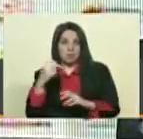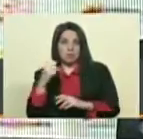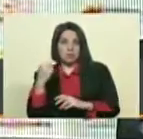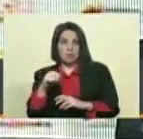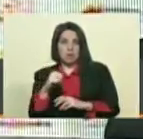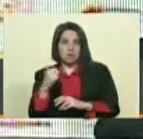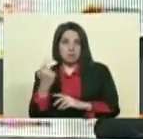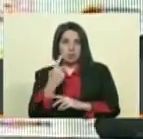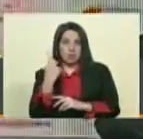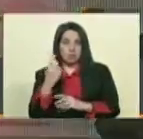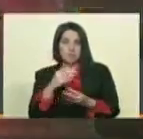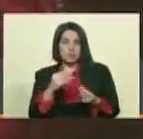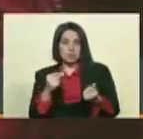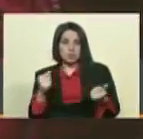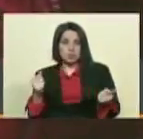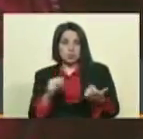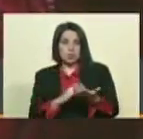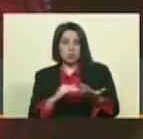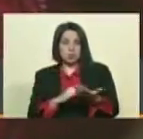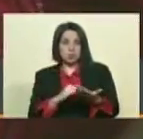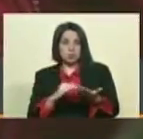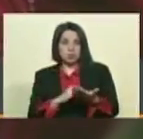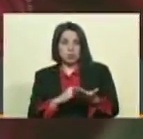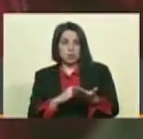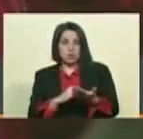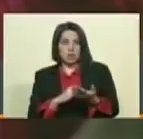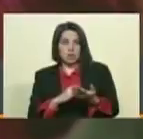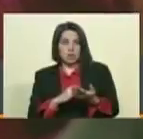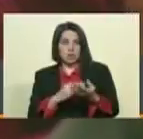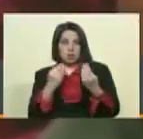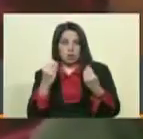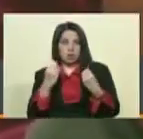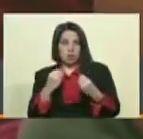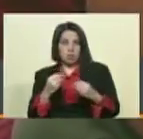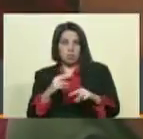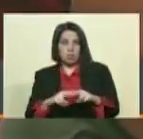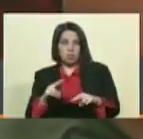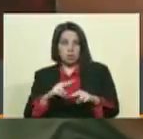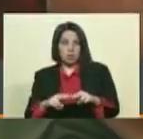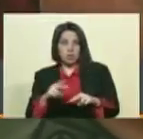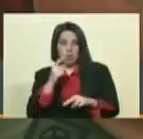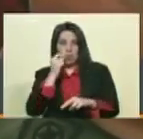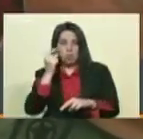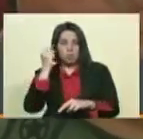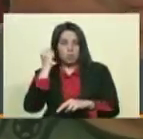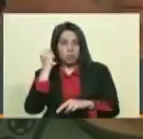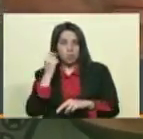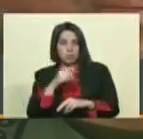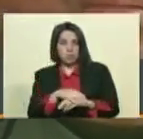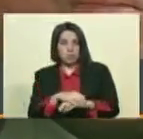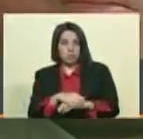enfoque soluciones para atender estos temas con los niños, las niñas y los jóvenes.